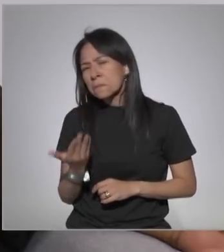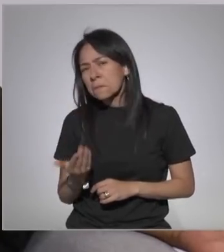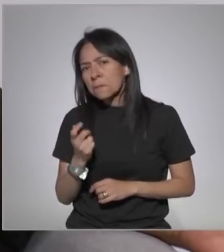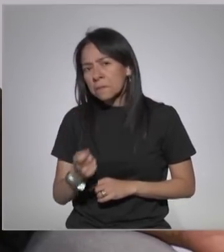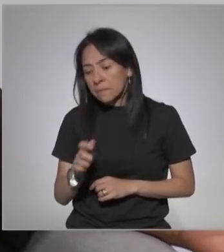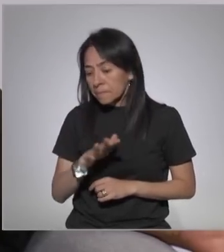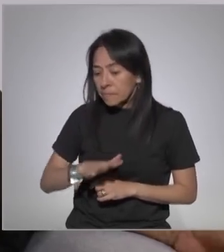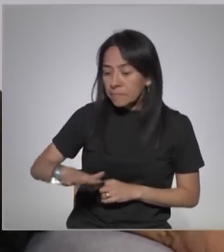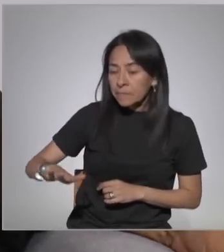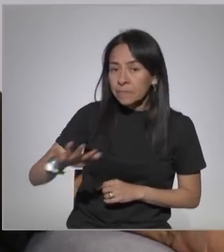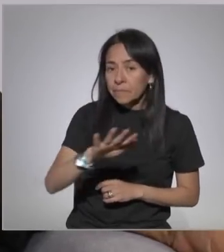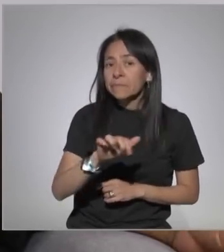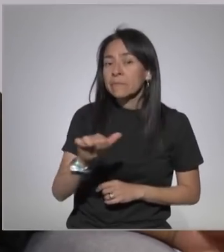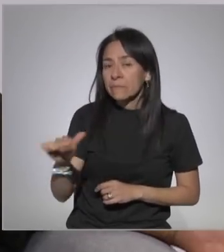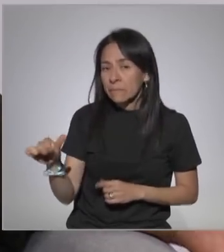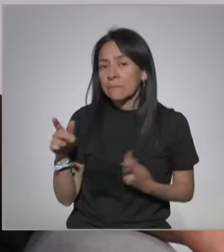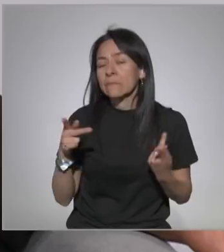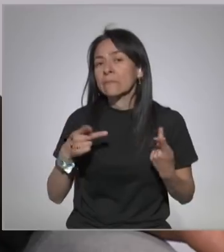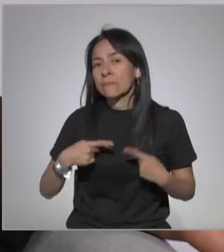la población